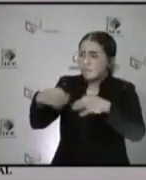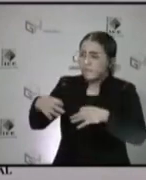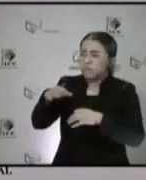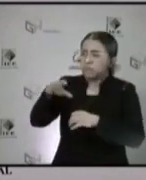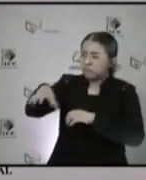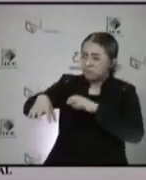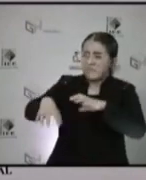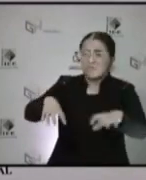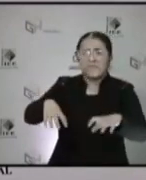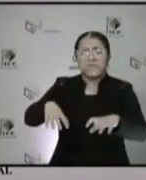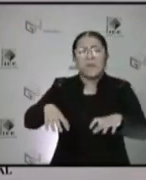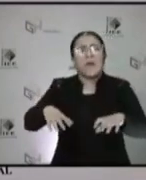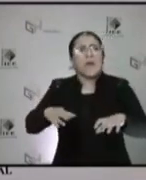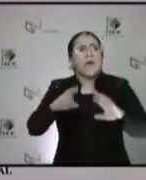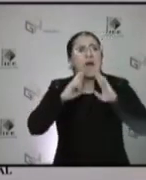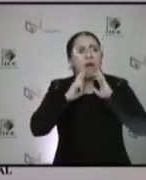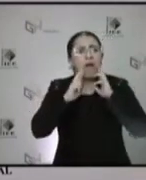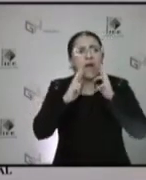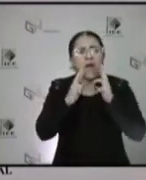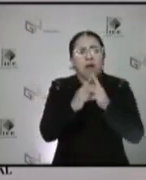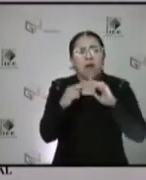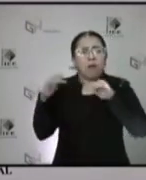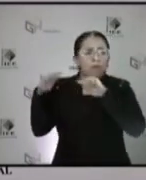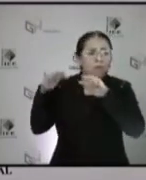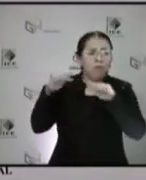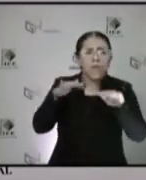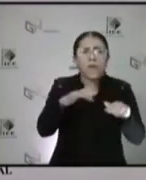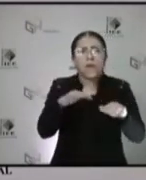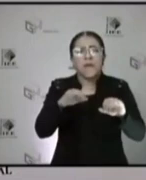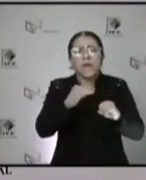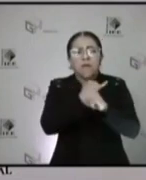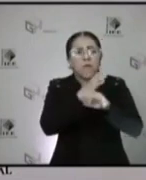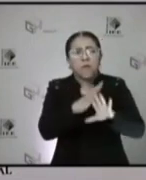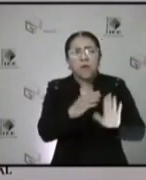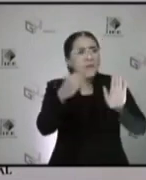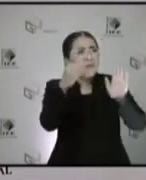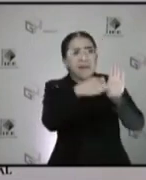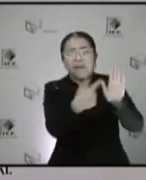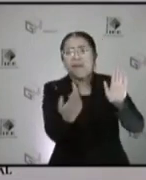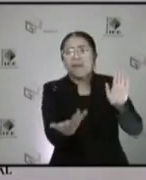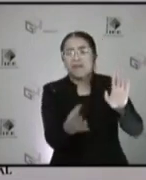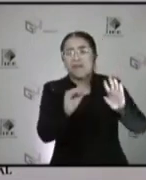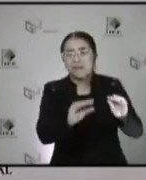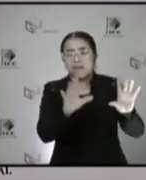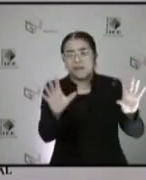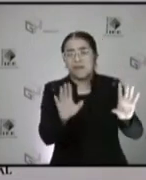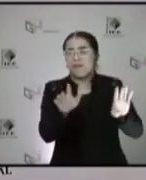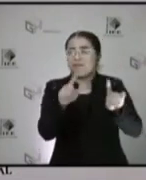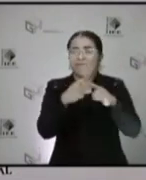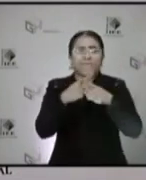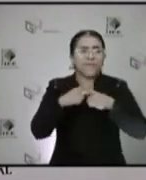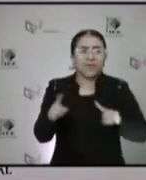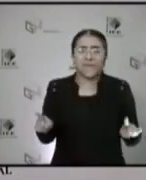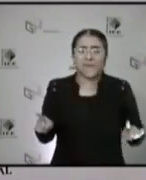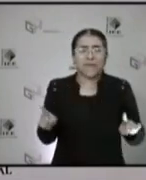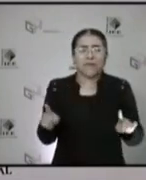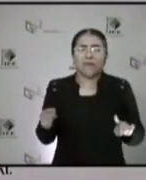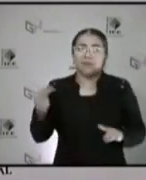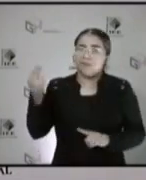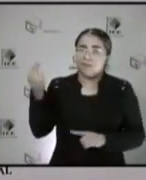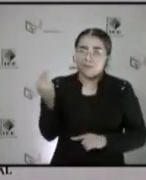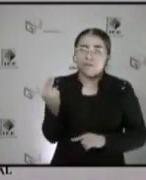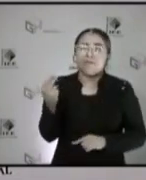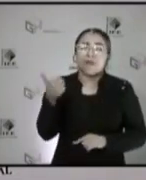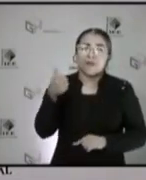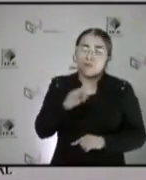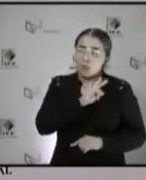de ellos, las auditorías de las que ahí hablé, transparentemos todo y caminemos diferente. Es la única manera en que vamos